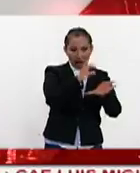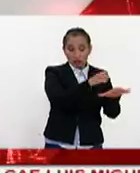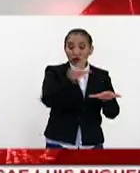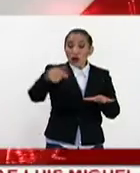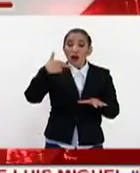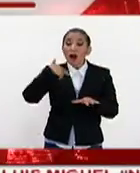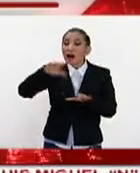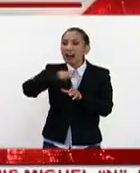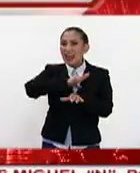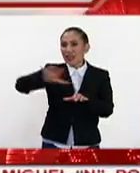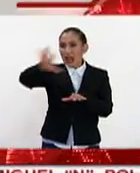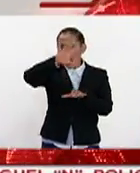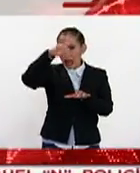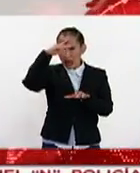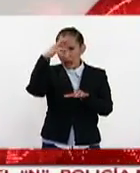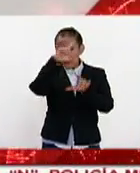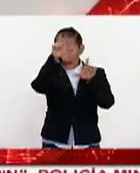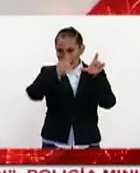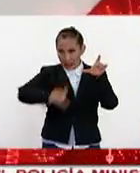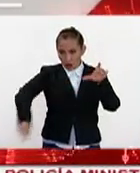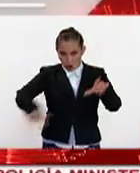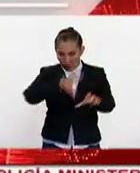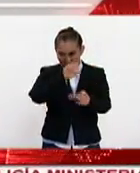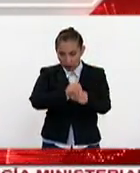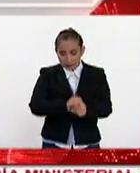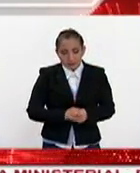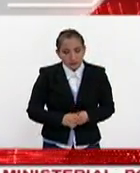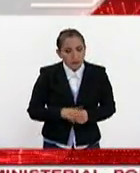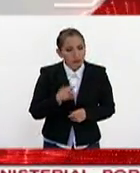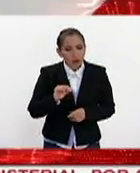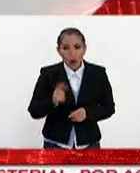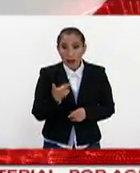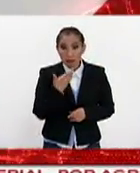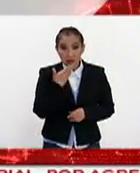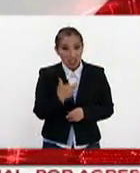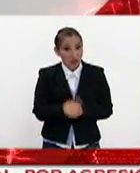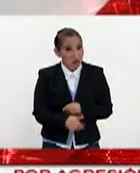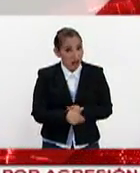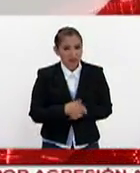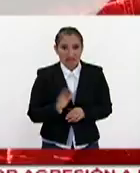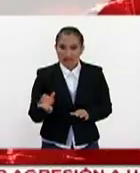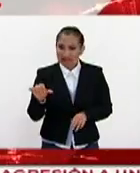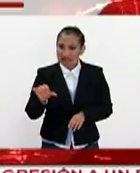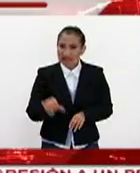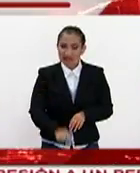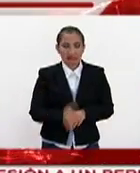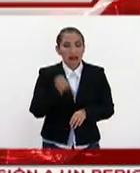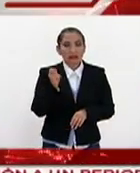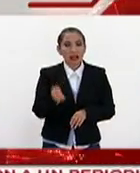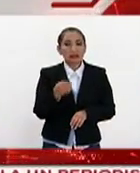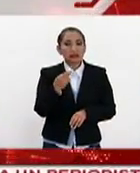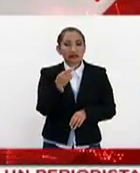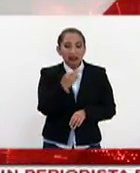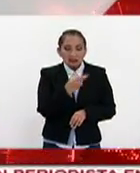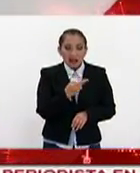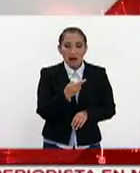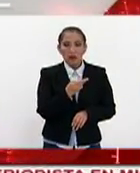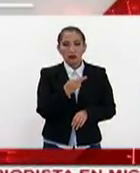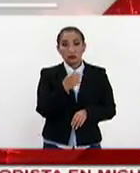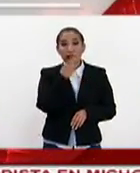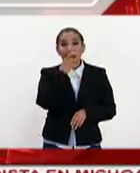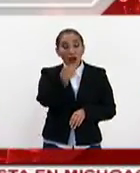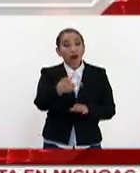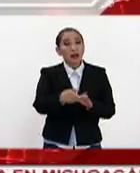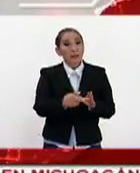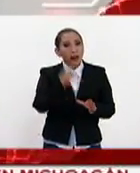de homicidios en general en el país. No es una buena cifra y significa que tenemos que, lo